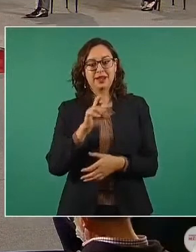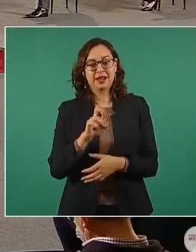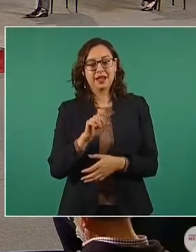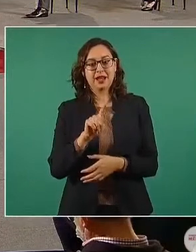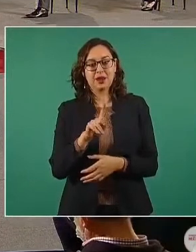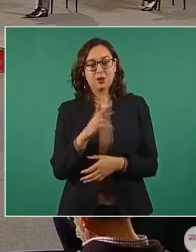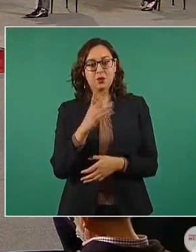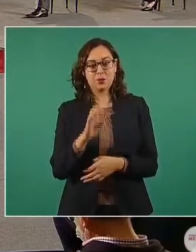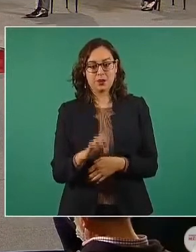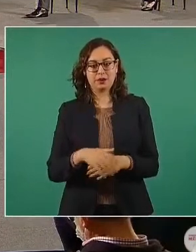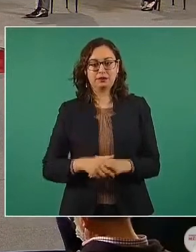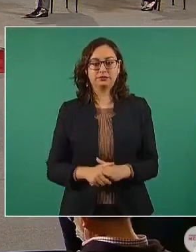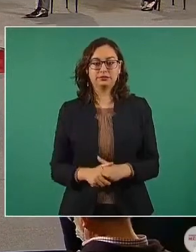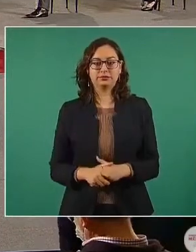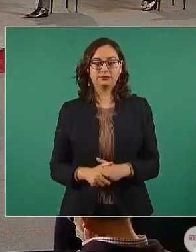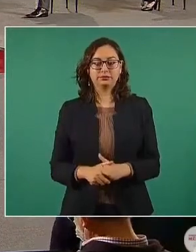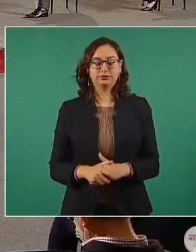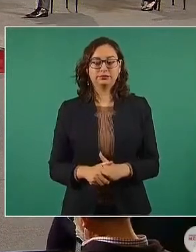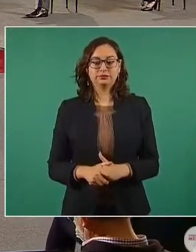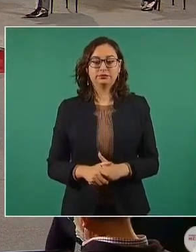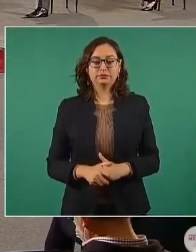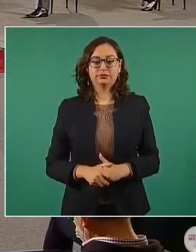la INEA.